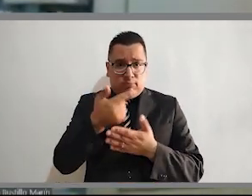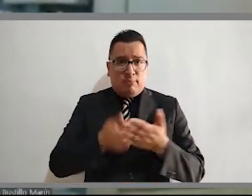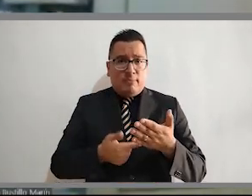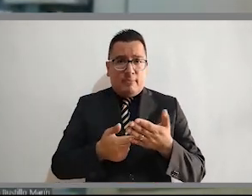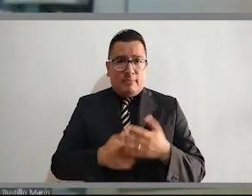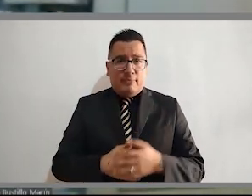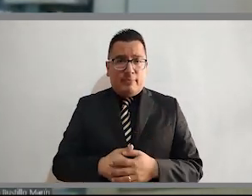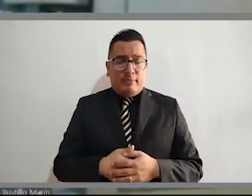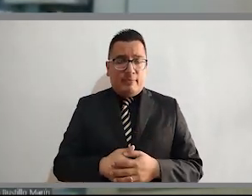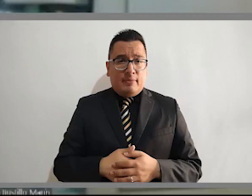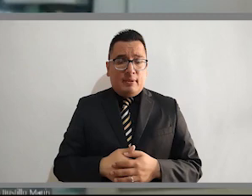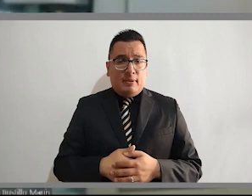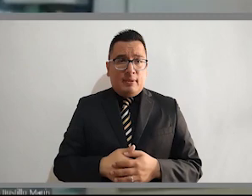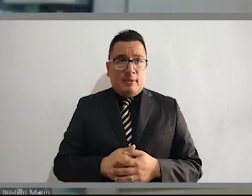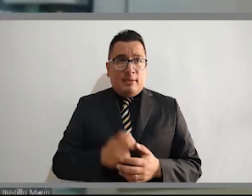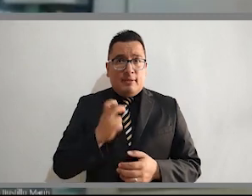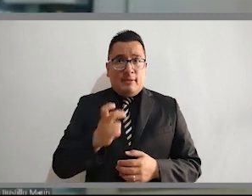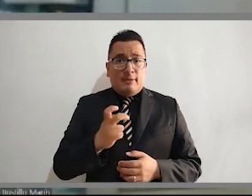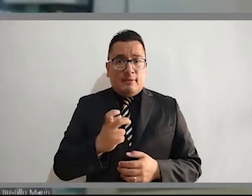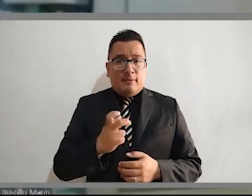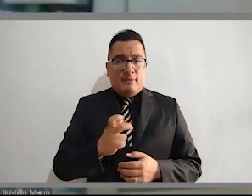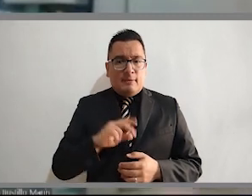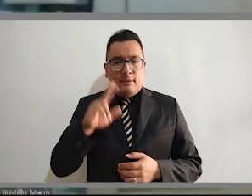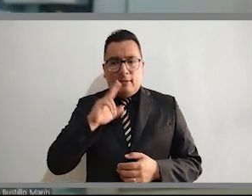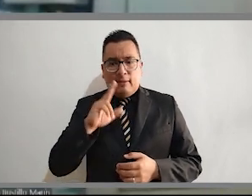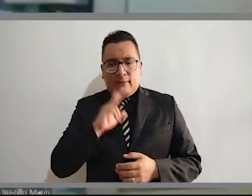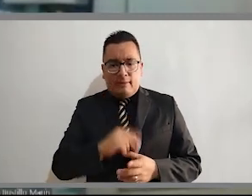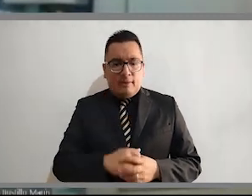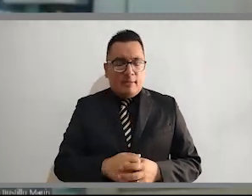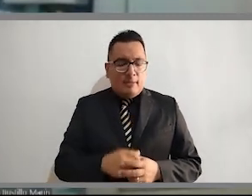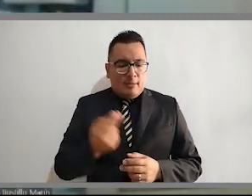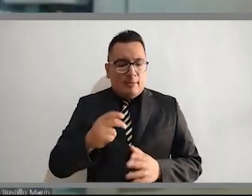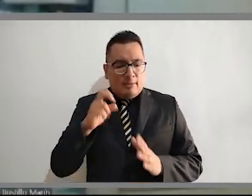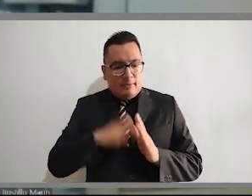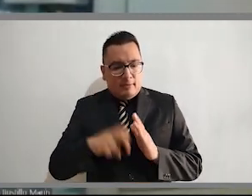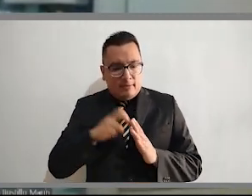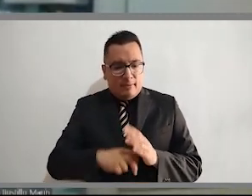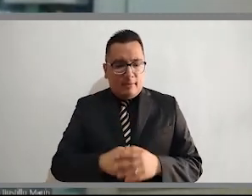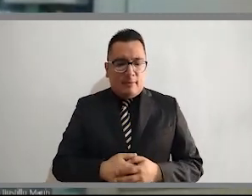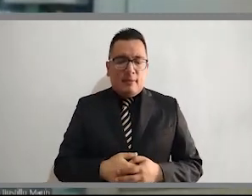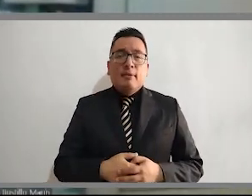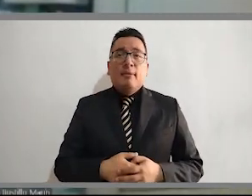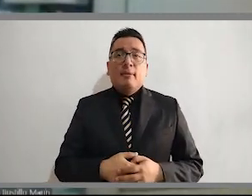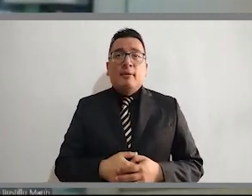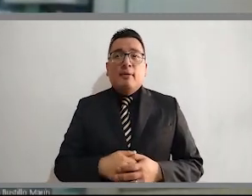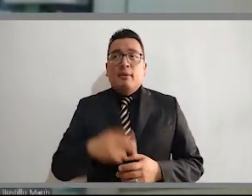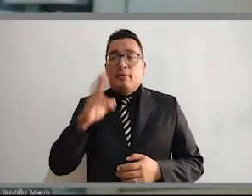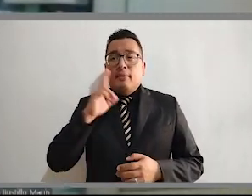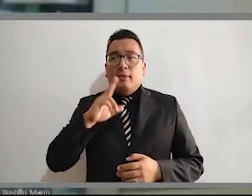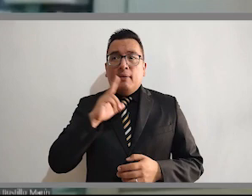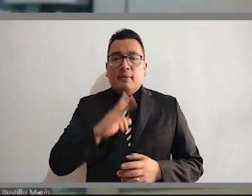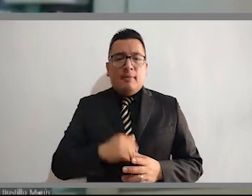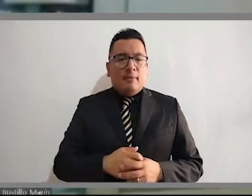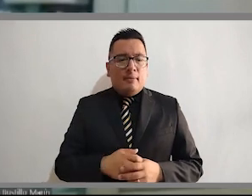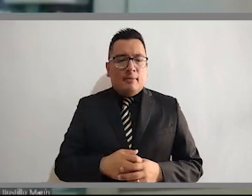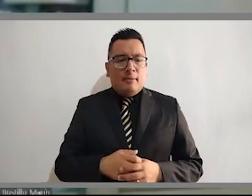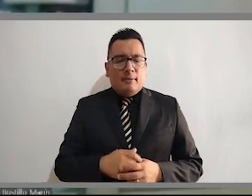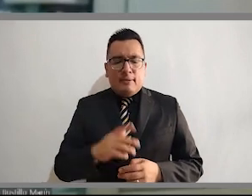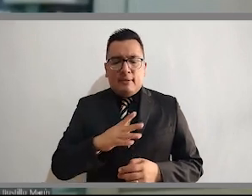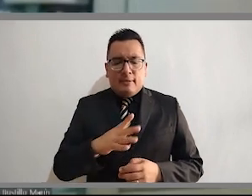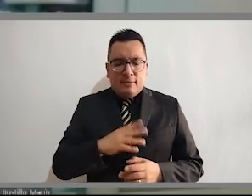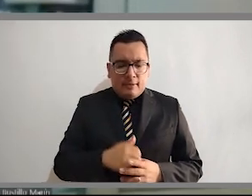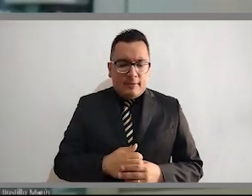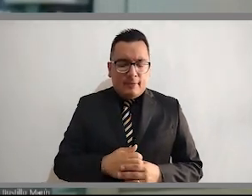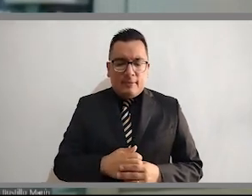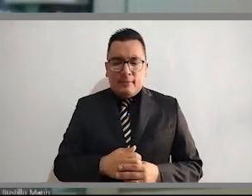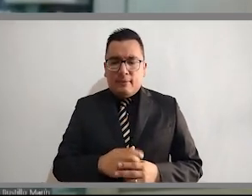esa lista, tiene efectos transformadores de erradicación de la violencia, de ver que es un